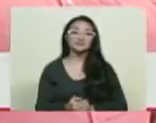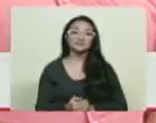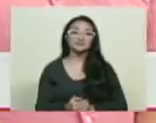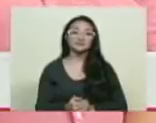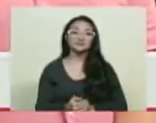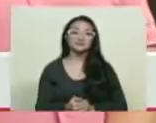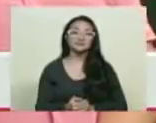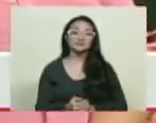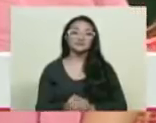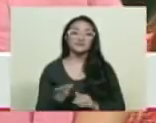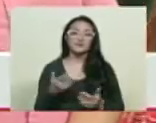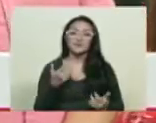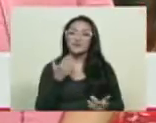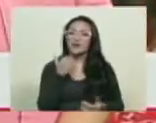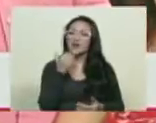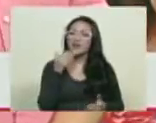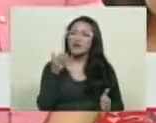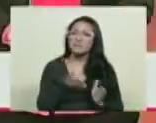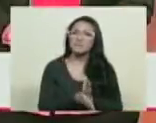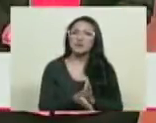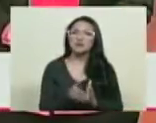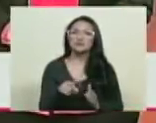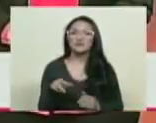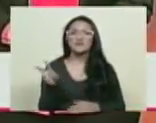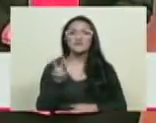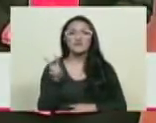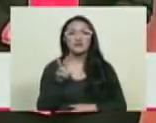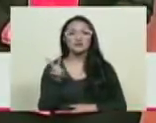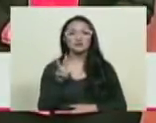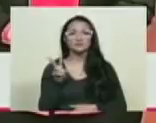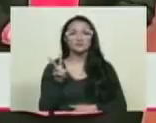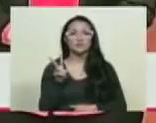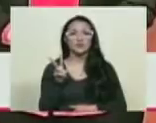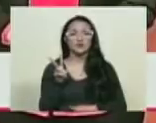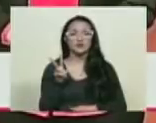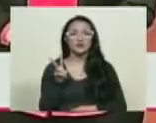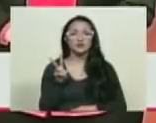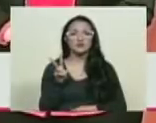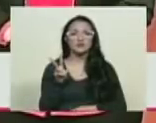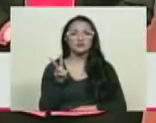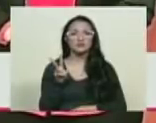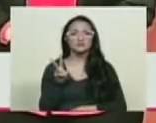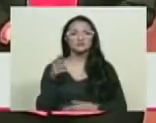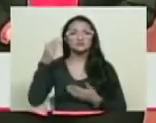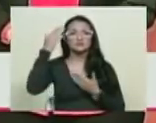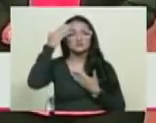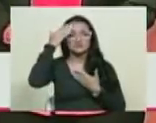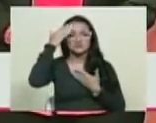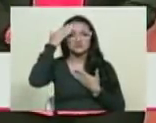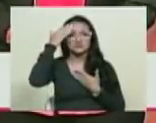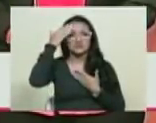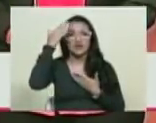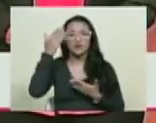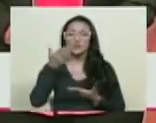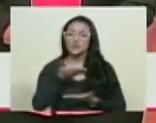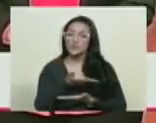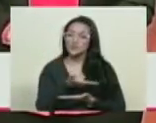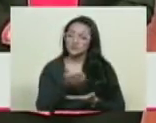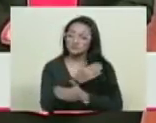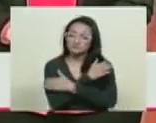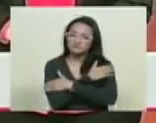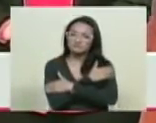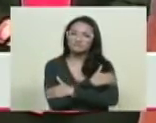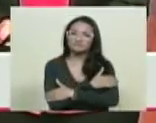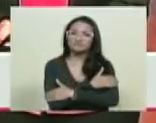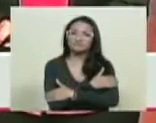qué pasaría en venezuela le pregunto a los periodistas presentes me saludó siempre afectuosos